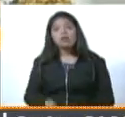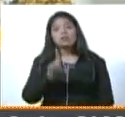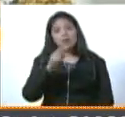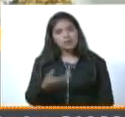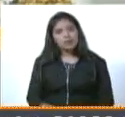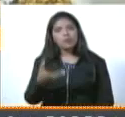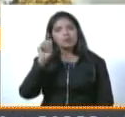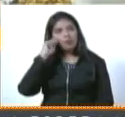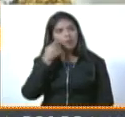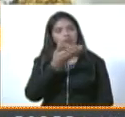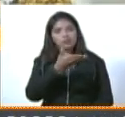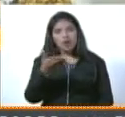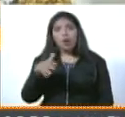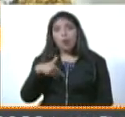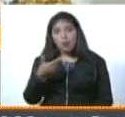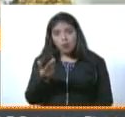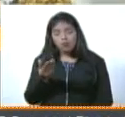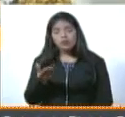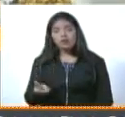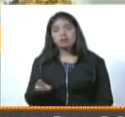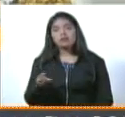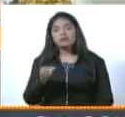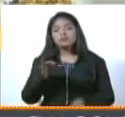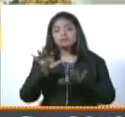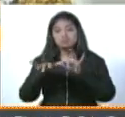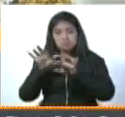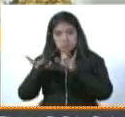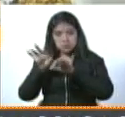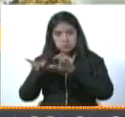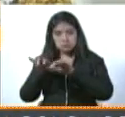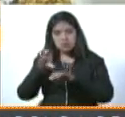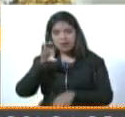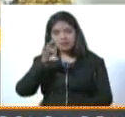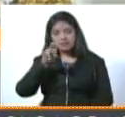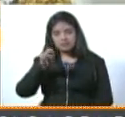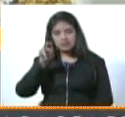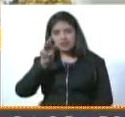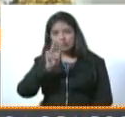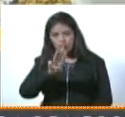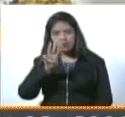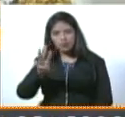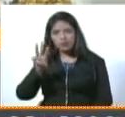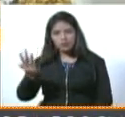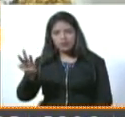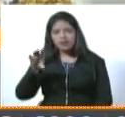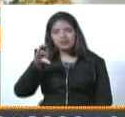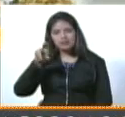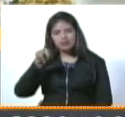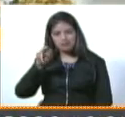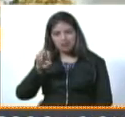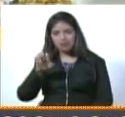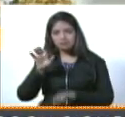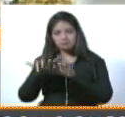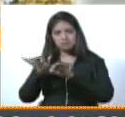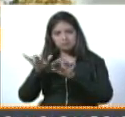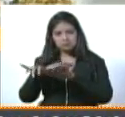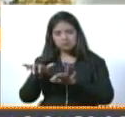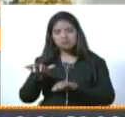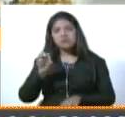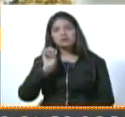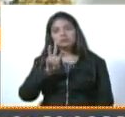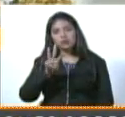importante recordarles que se pueden meter, que se metan en la página del Consejo Nacional Electoral,